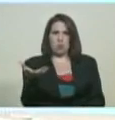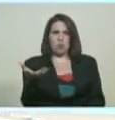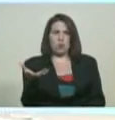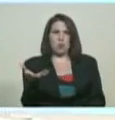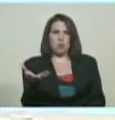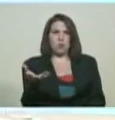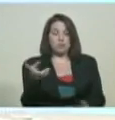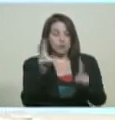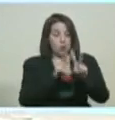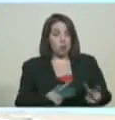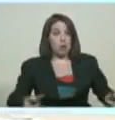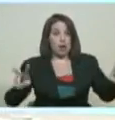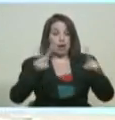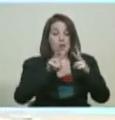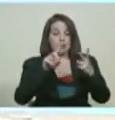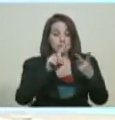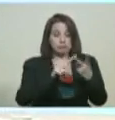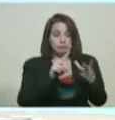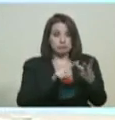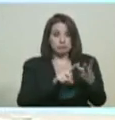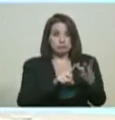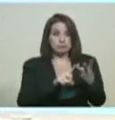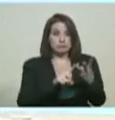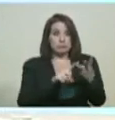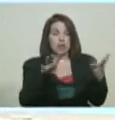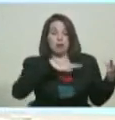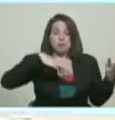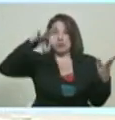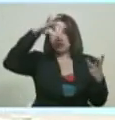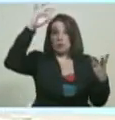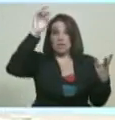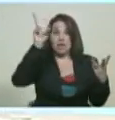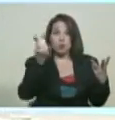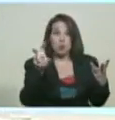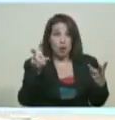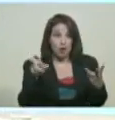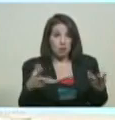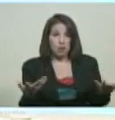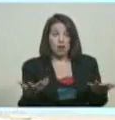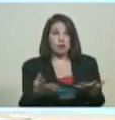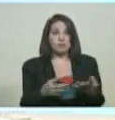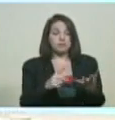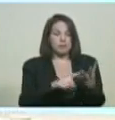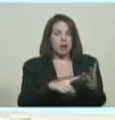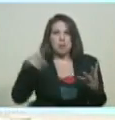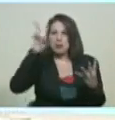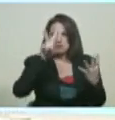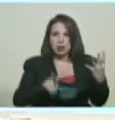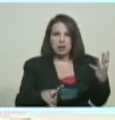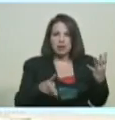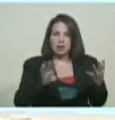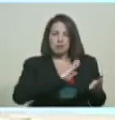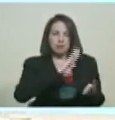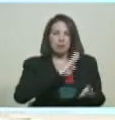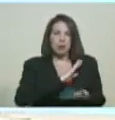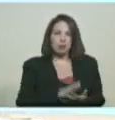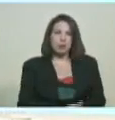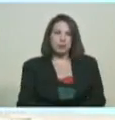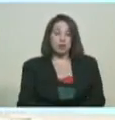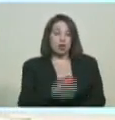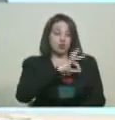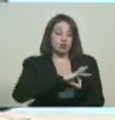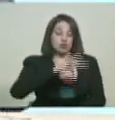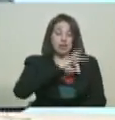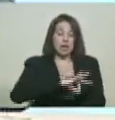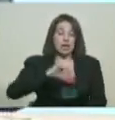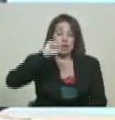de la espiritualidad la nueva espiritualidad la nueva venezolanidad socialismo de lo moral